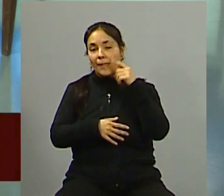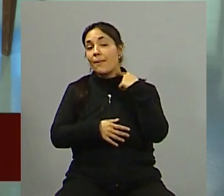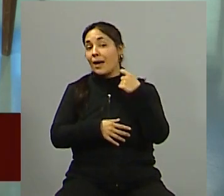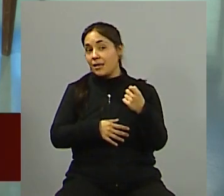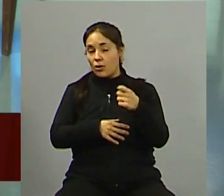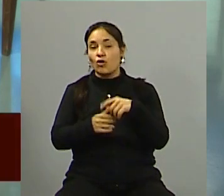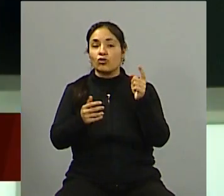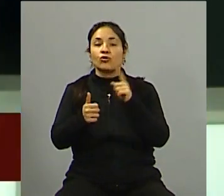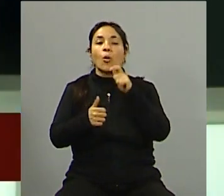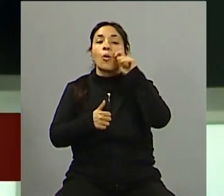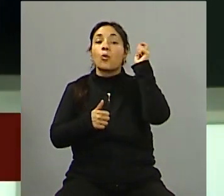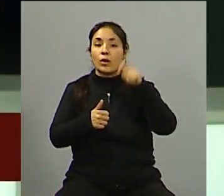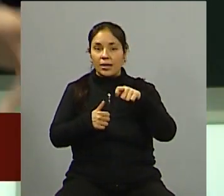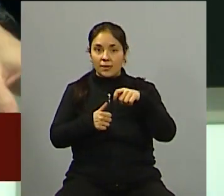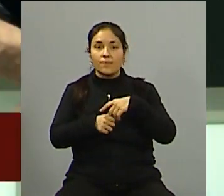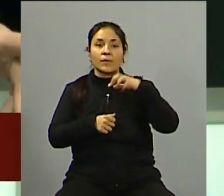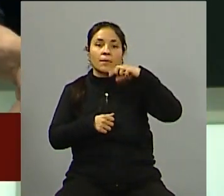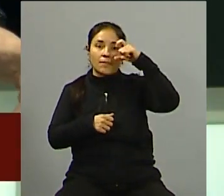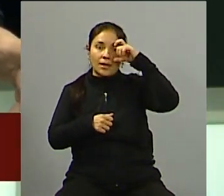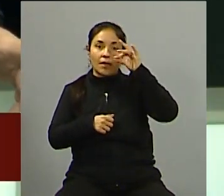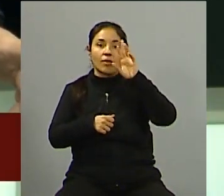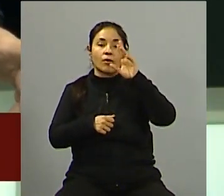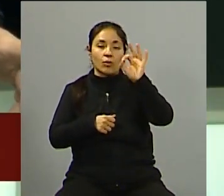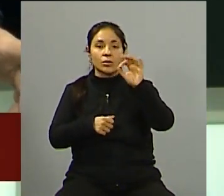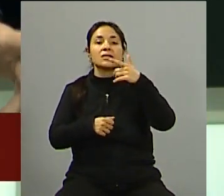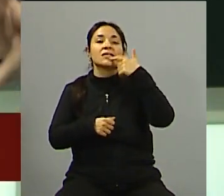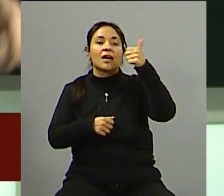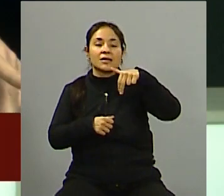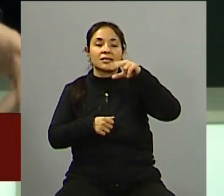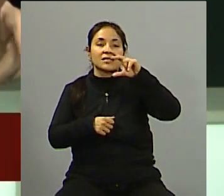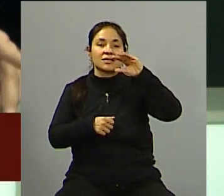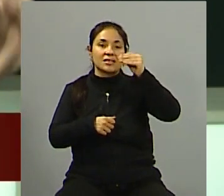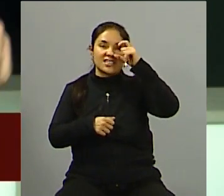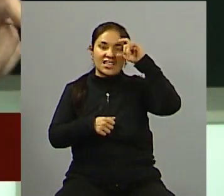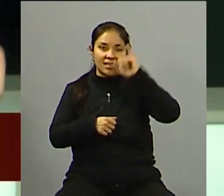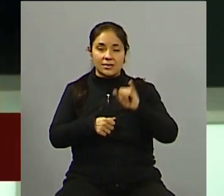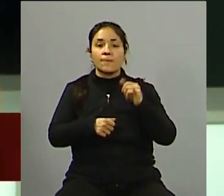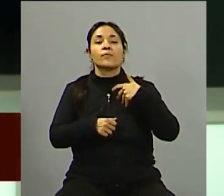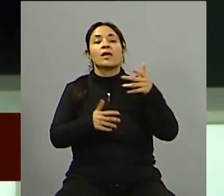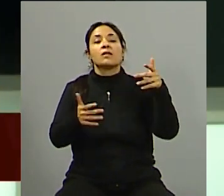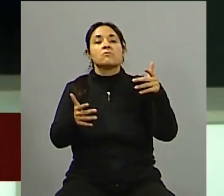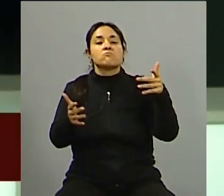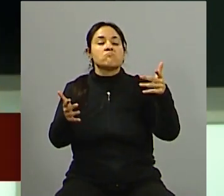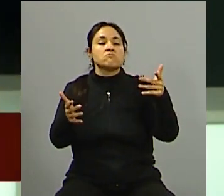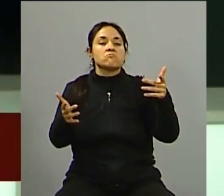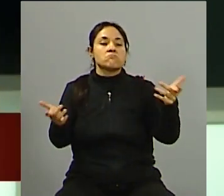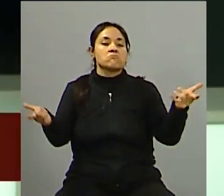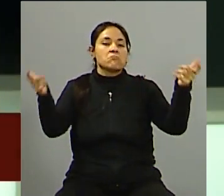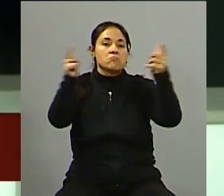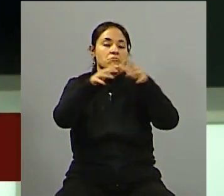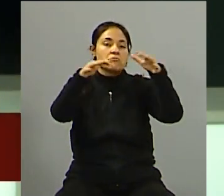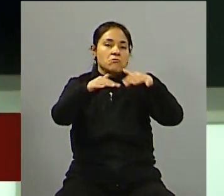Ucrania. Pedro Sánchez hace poco estuvo en la cumbre de organización del Tratado del Atlántico Norte, que se desarrolló en Vilnia, capital de Lituania, y